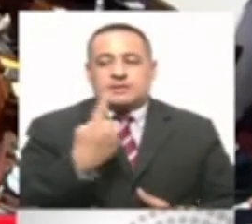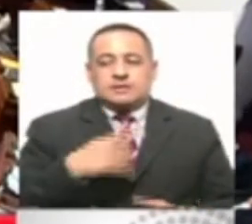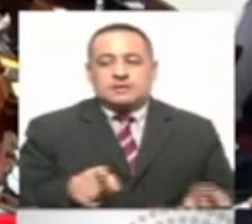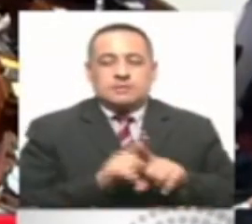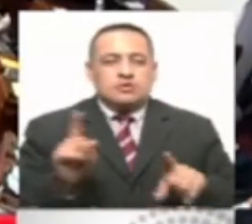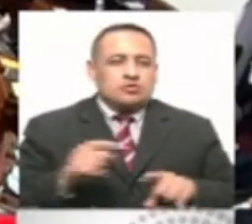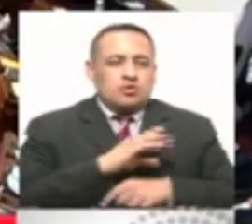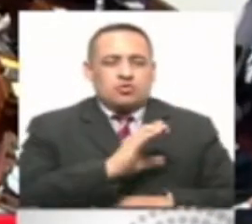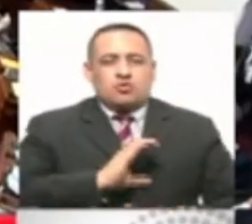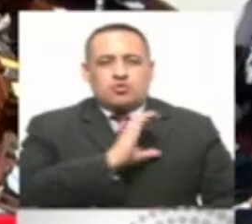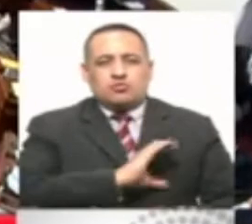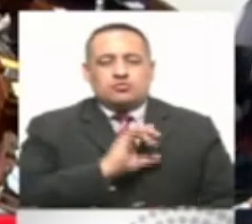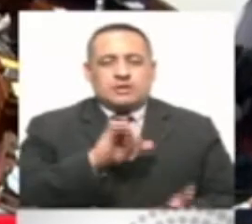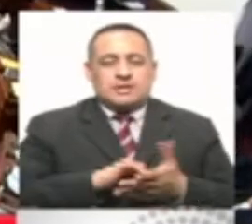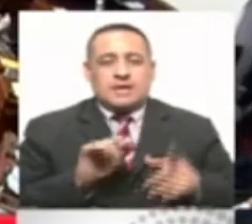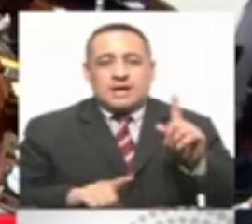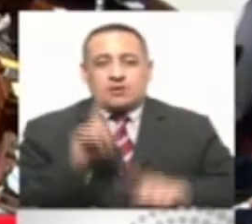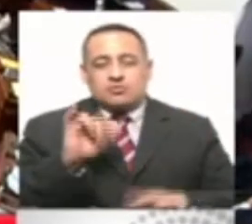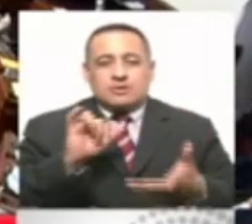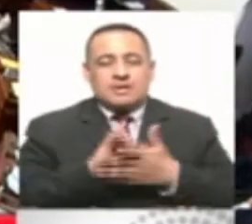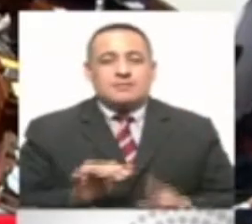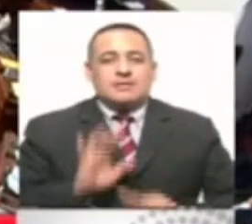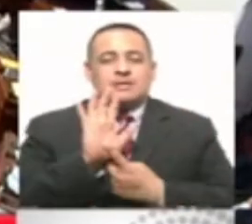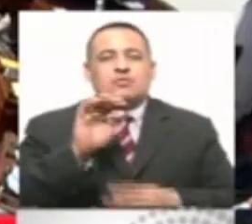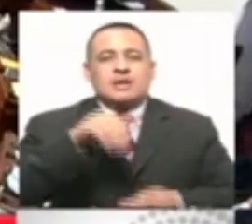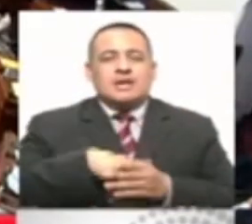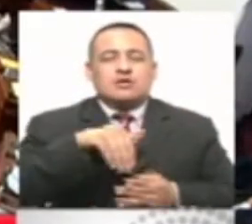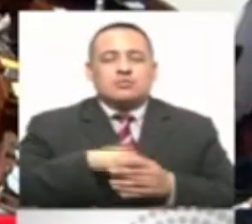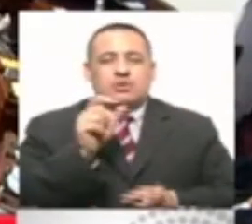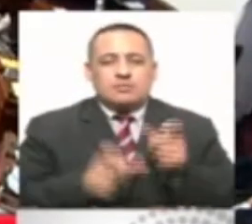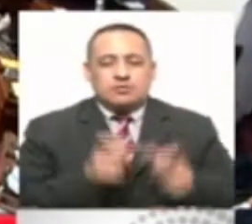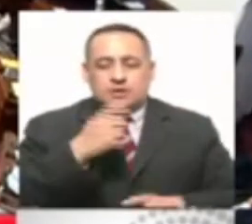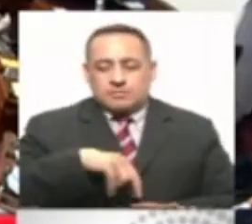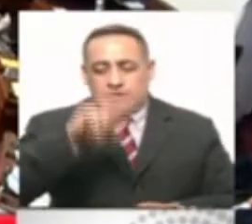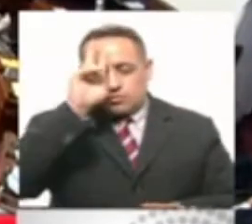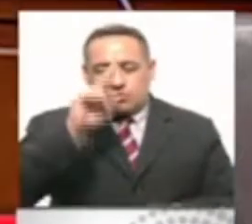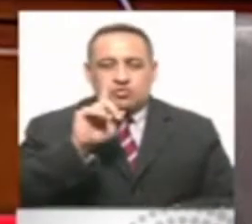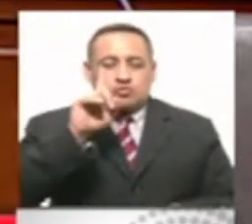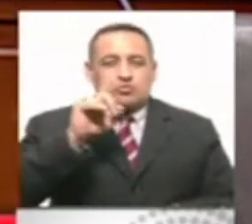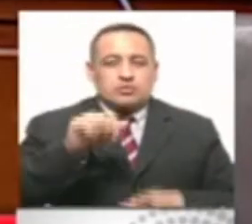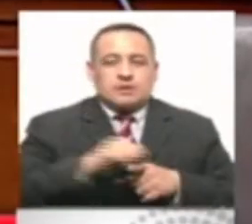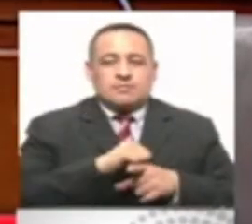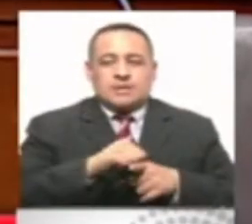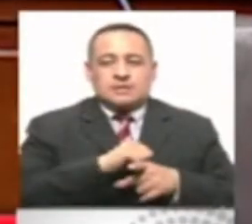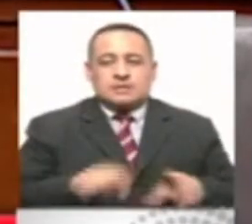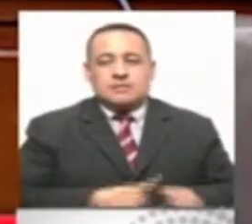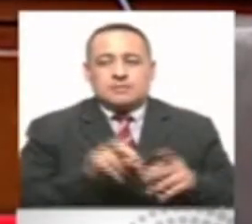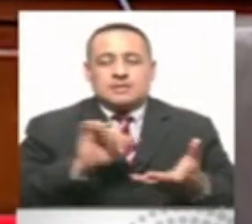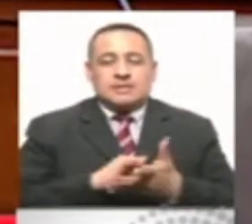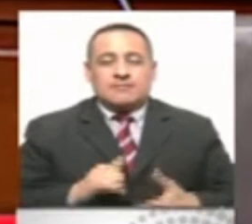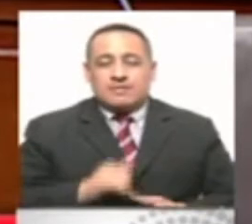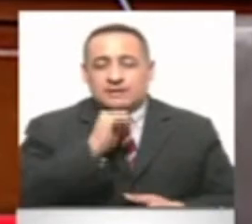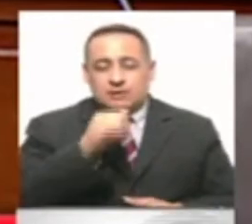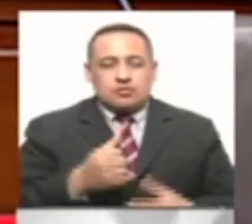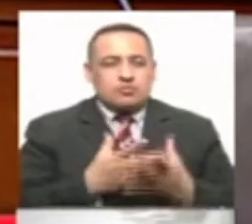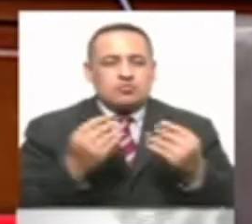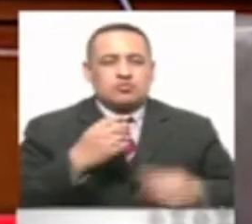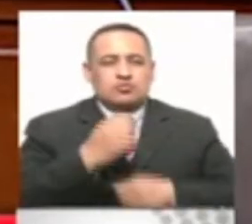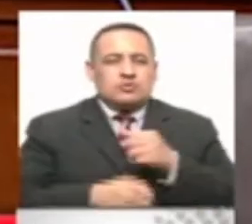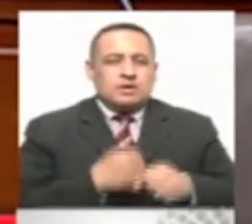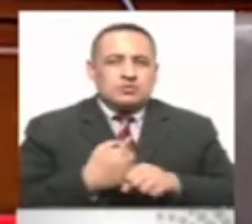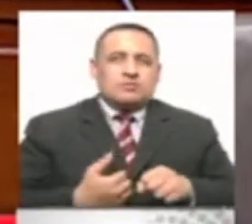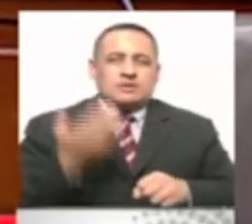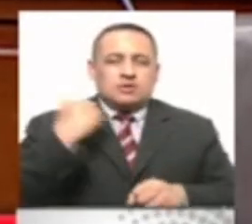el ámbito de la conducta de quienes somos representantes elegidos por el pueblo. Y una de las prácticas que está faltando y ha faltado mucho en los